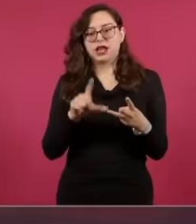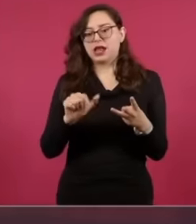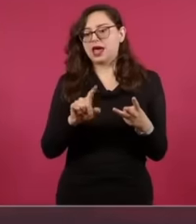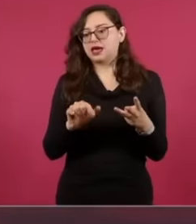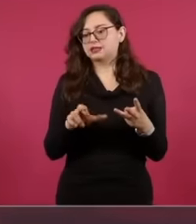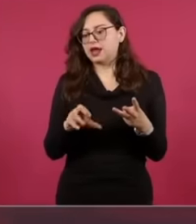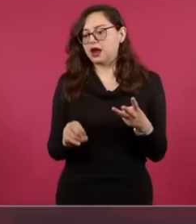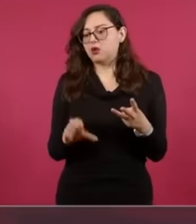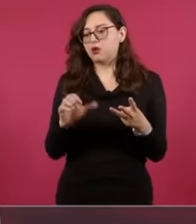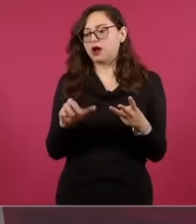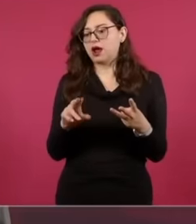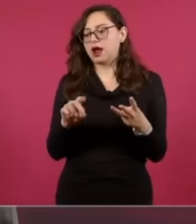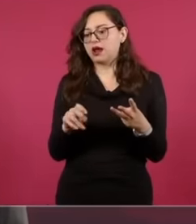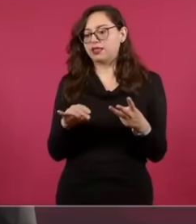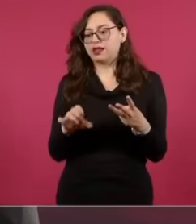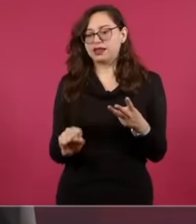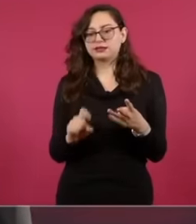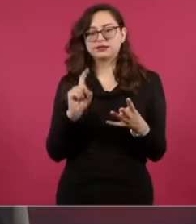Cárdenas,